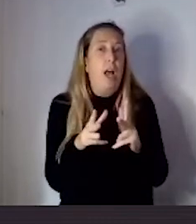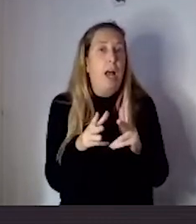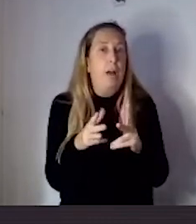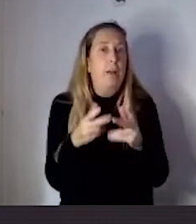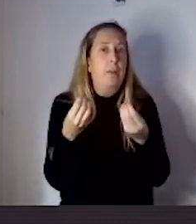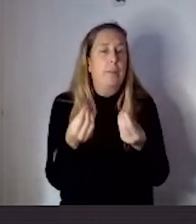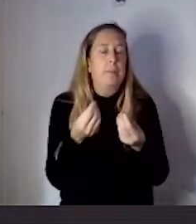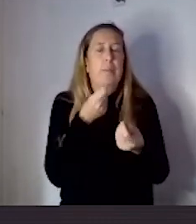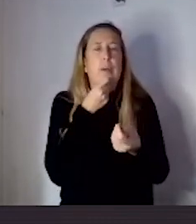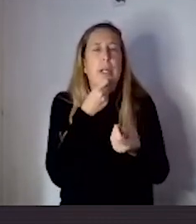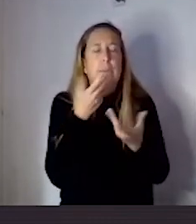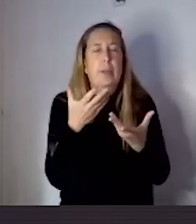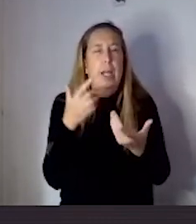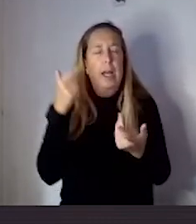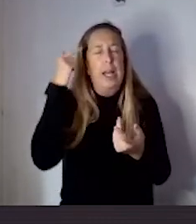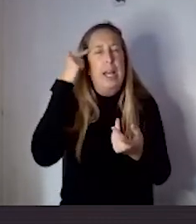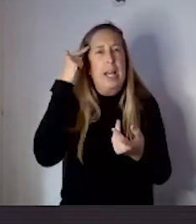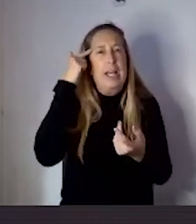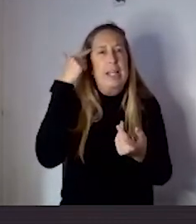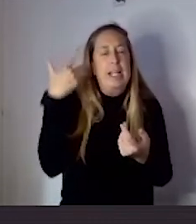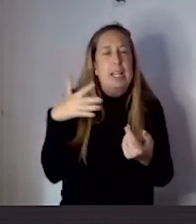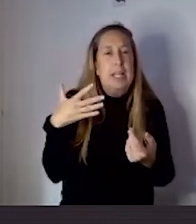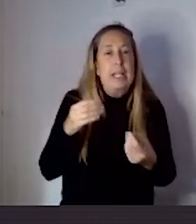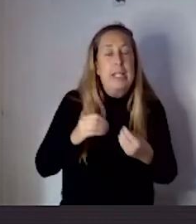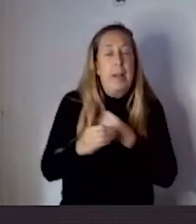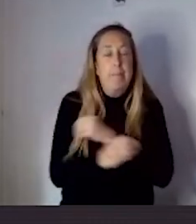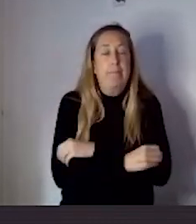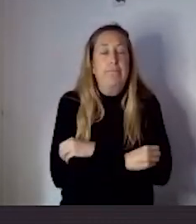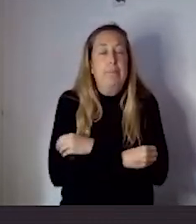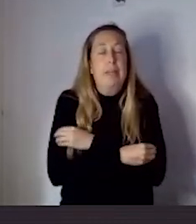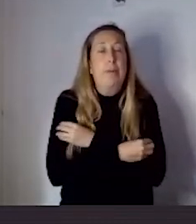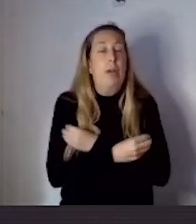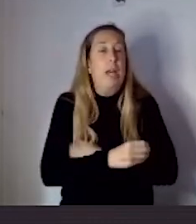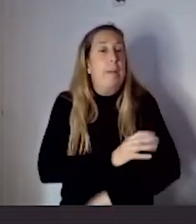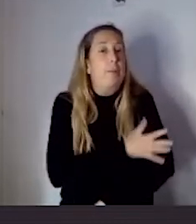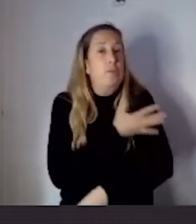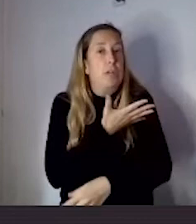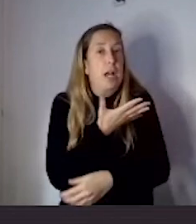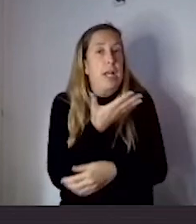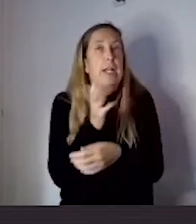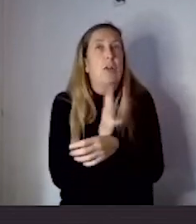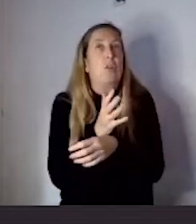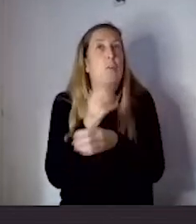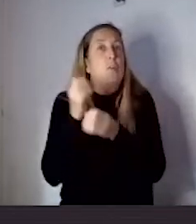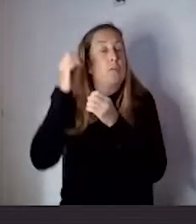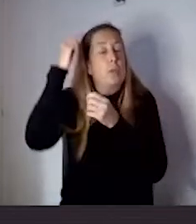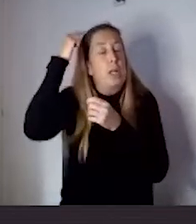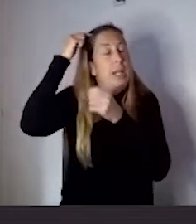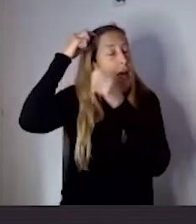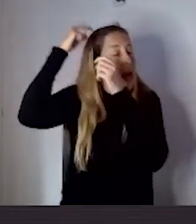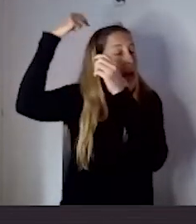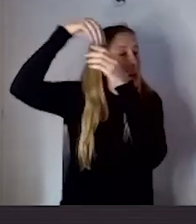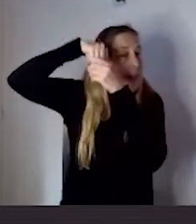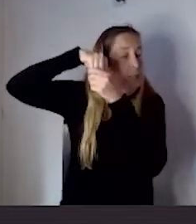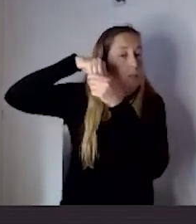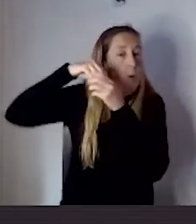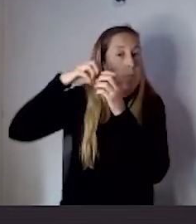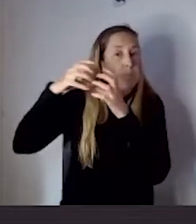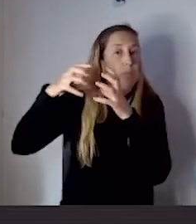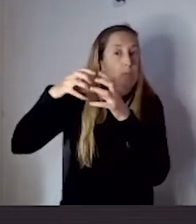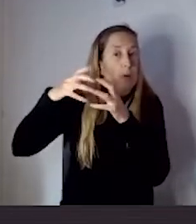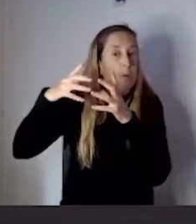nuestra inteligencia emocional que es como un músculo invisible que tenemos en nuestro cerebro de la forma que nosotros reaccionamos